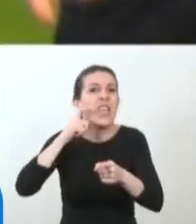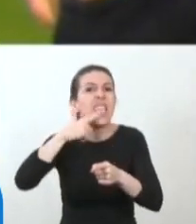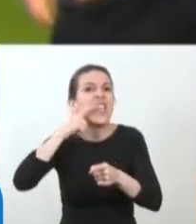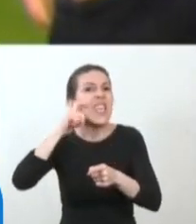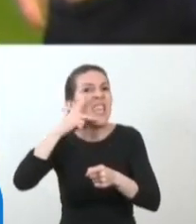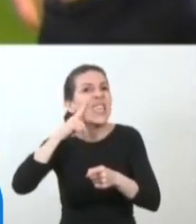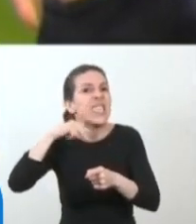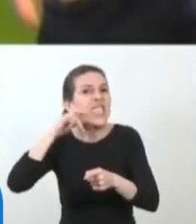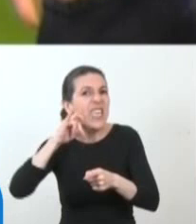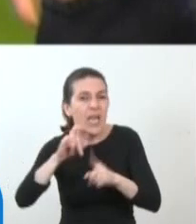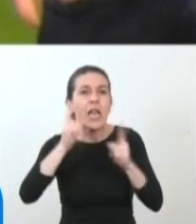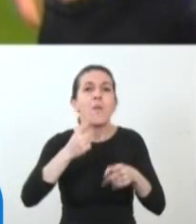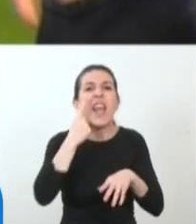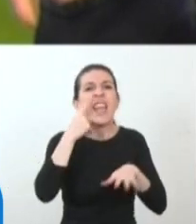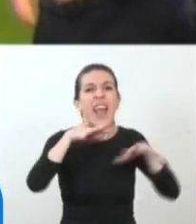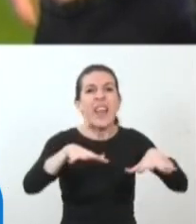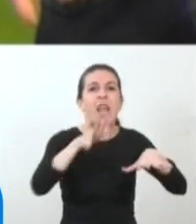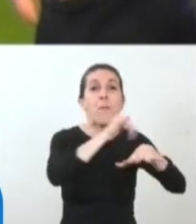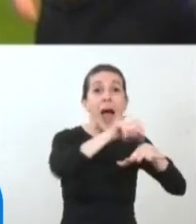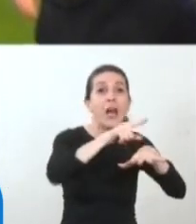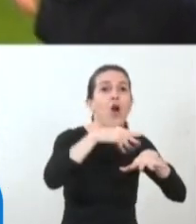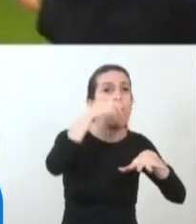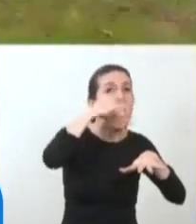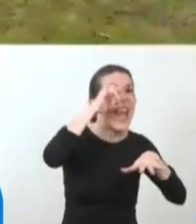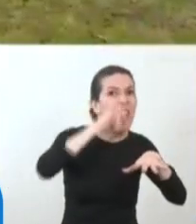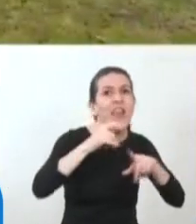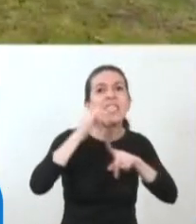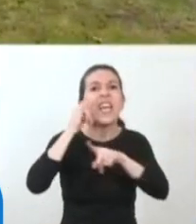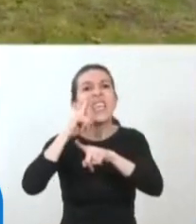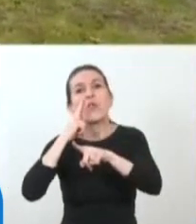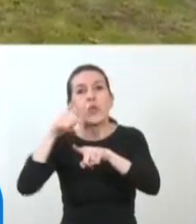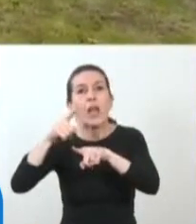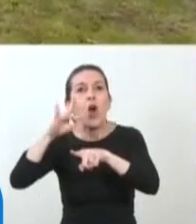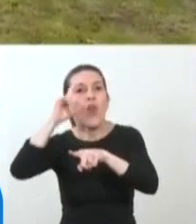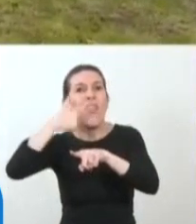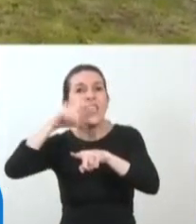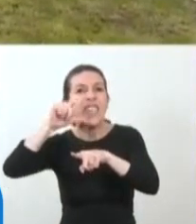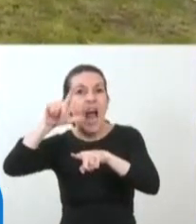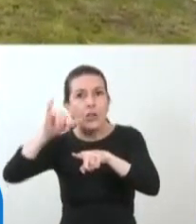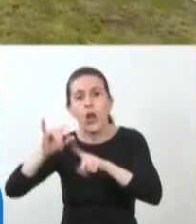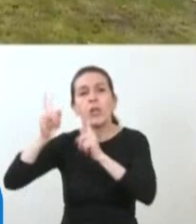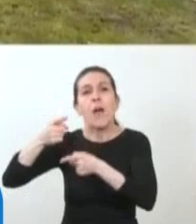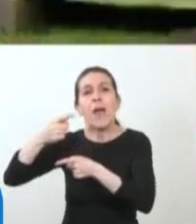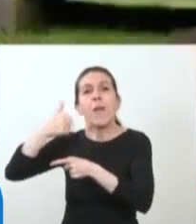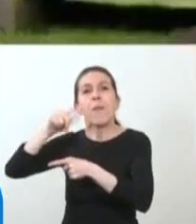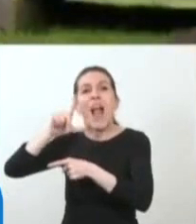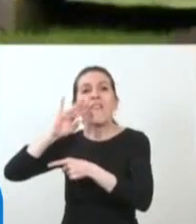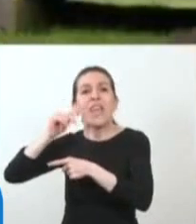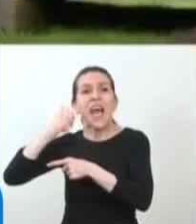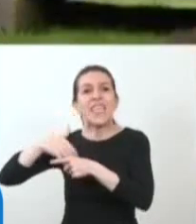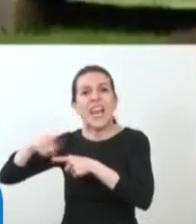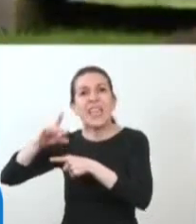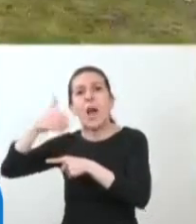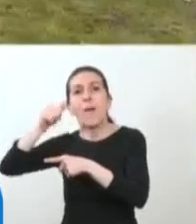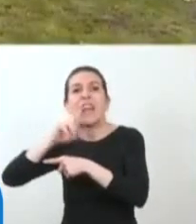intendentes de merlo gustavo menéndez y tus ngo alberto descalzo de malvinas argentinas leonardo